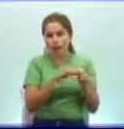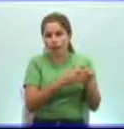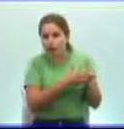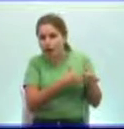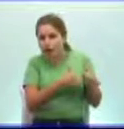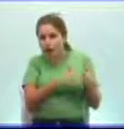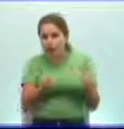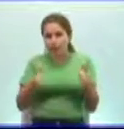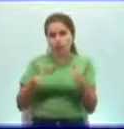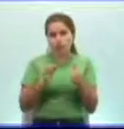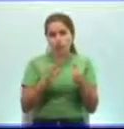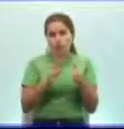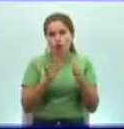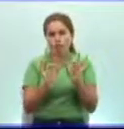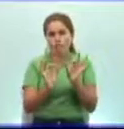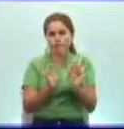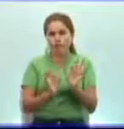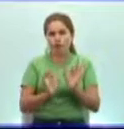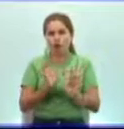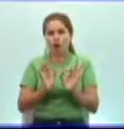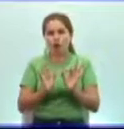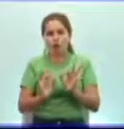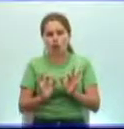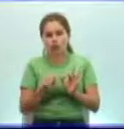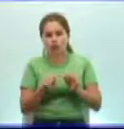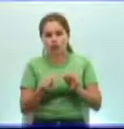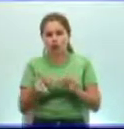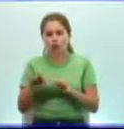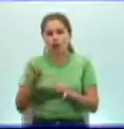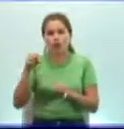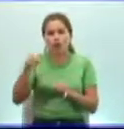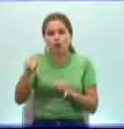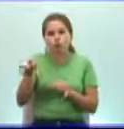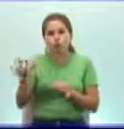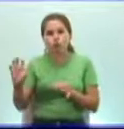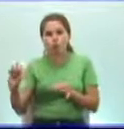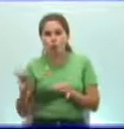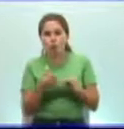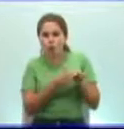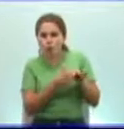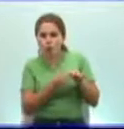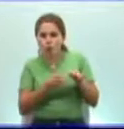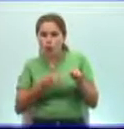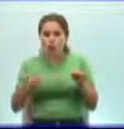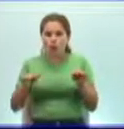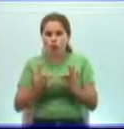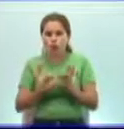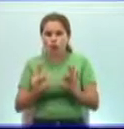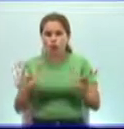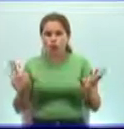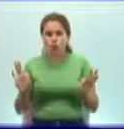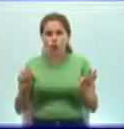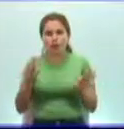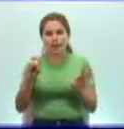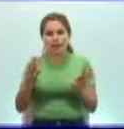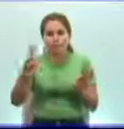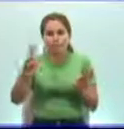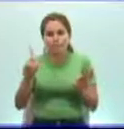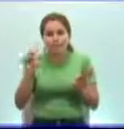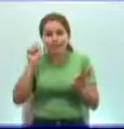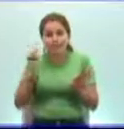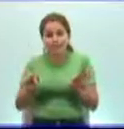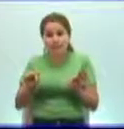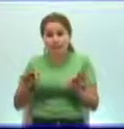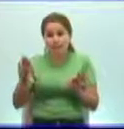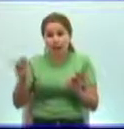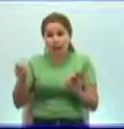o partícula cargada con carga Q sub 0 a lo largo de un circuito y el valor de dicha carga. Otro